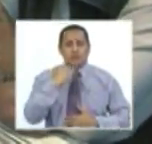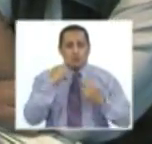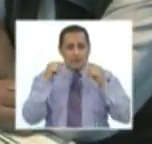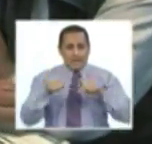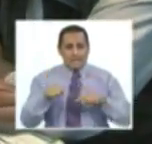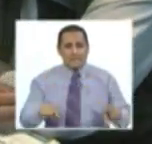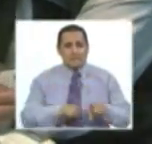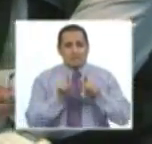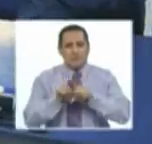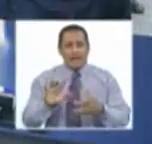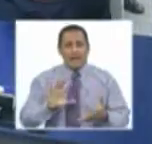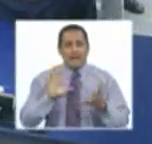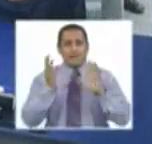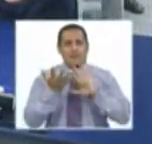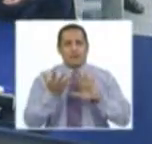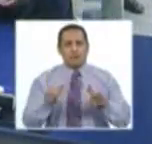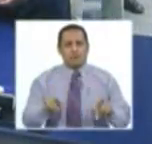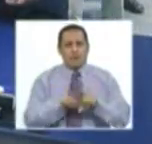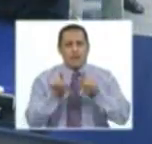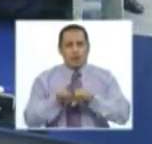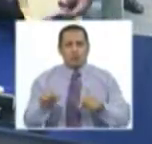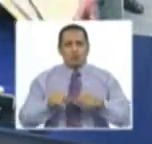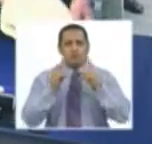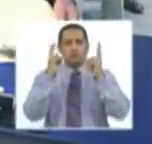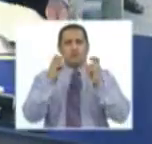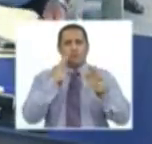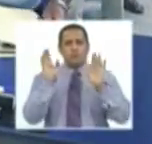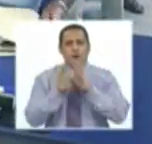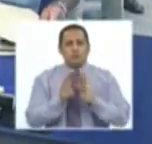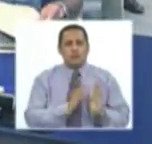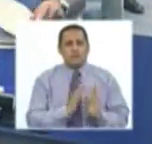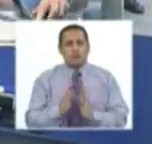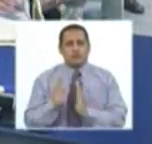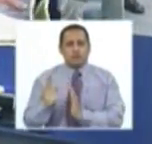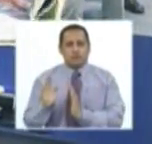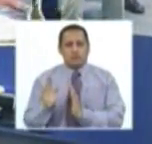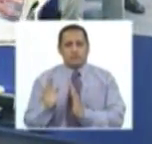se ha convertido más bien en un instrumento del proceso.